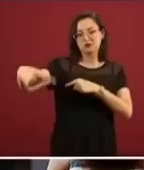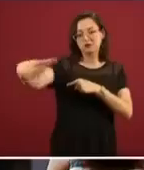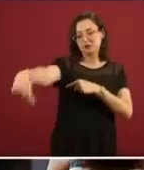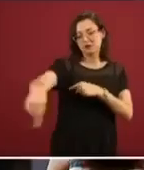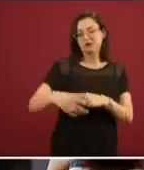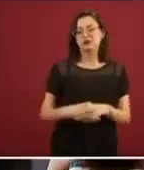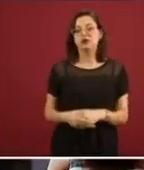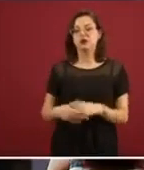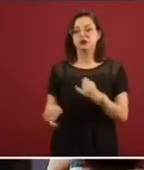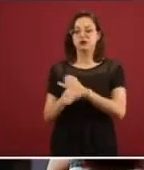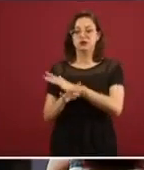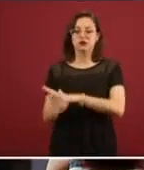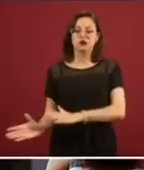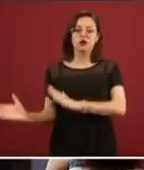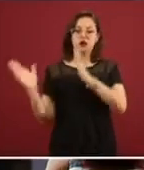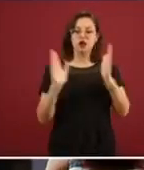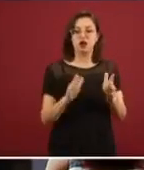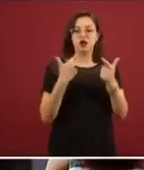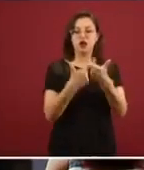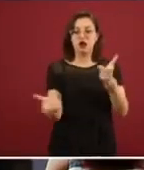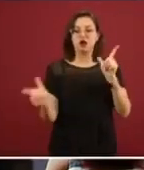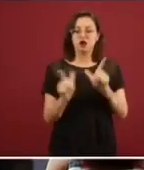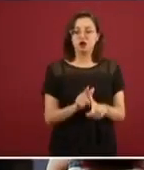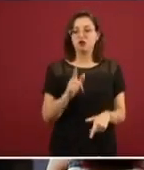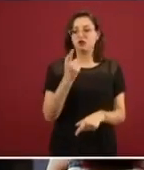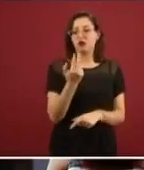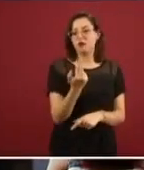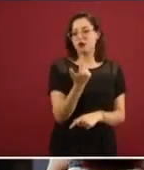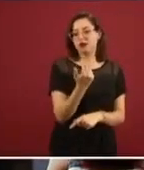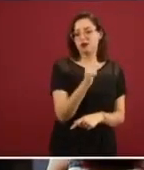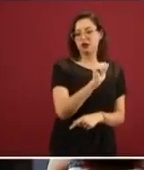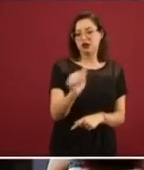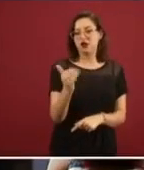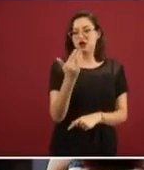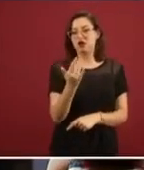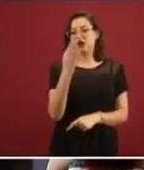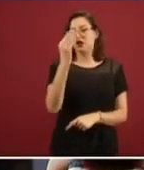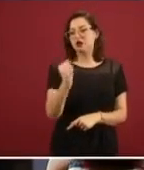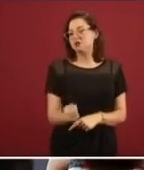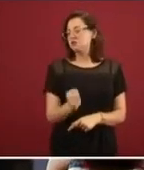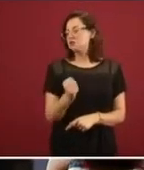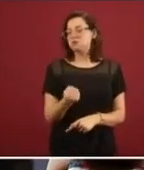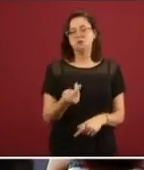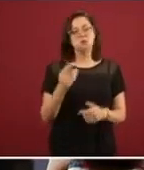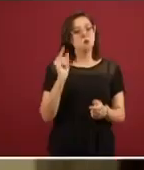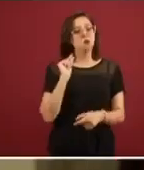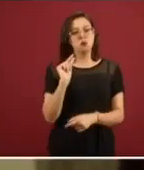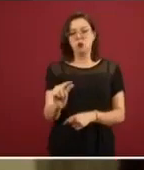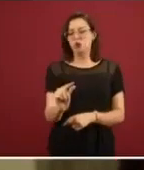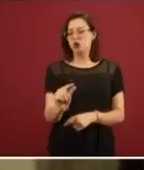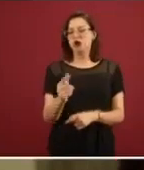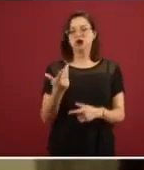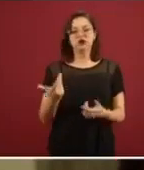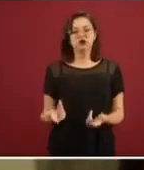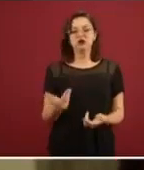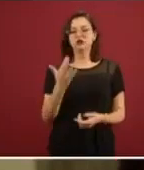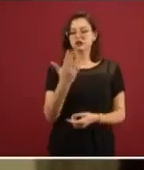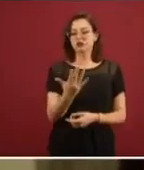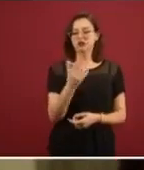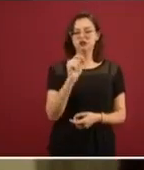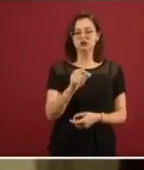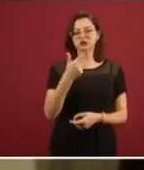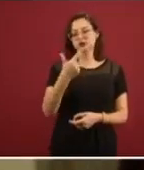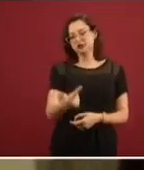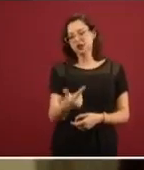días. La letalidad en el grupo de 25 a 59 se encuentra muy estable, se ha mantenido prácticamente a este nivel de